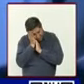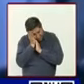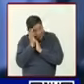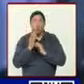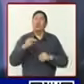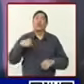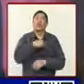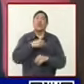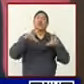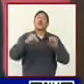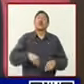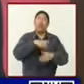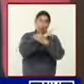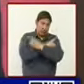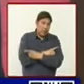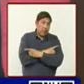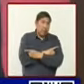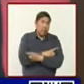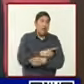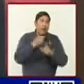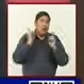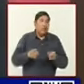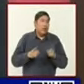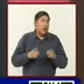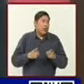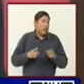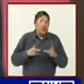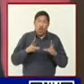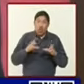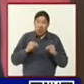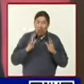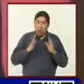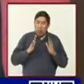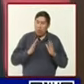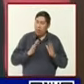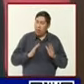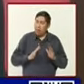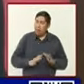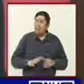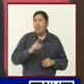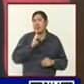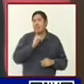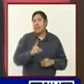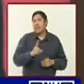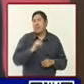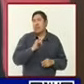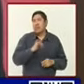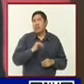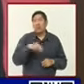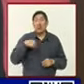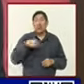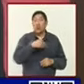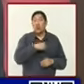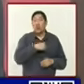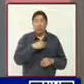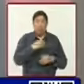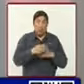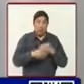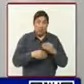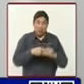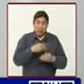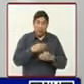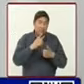Si nosotros no descansamos adecuadamente, no tenemos un sueño reparador, segura estoy que nosotros vamos a